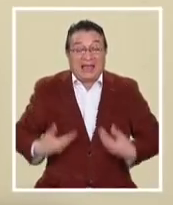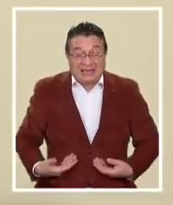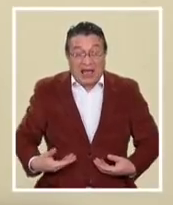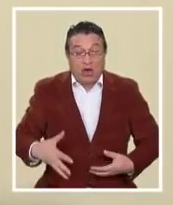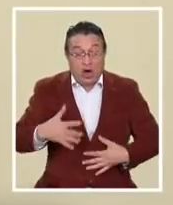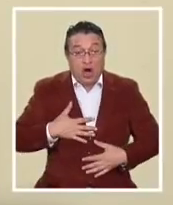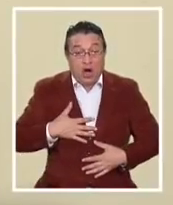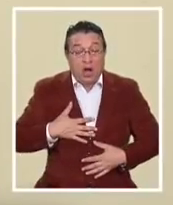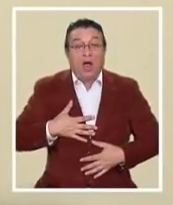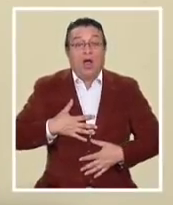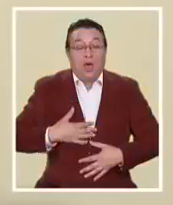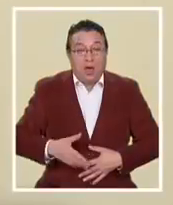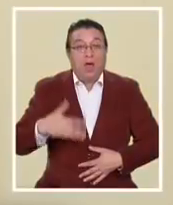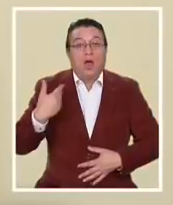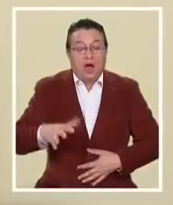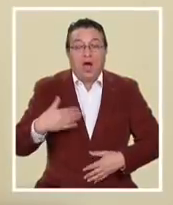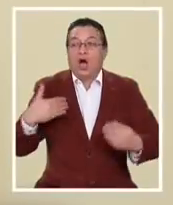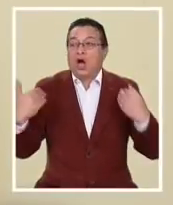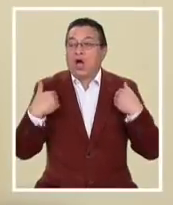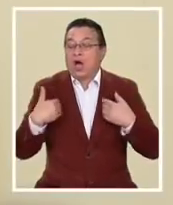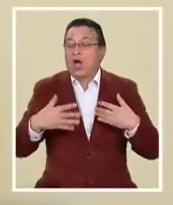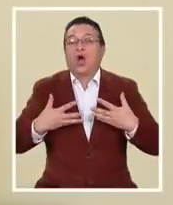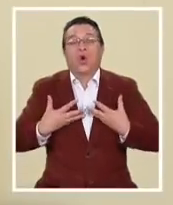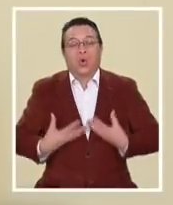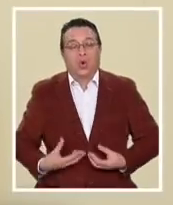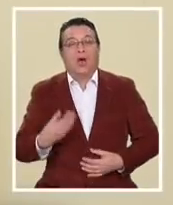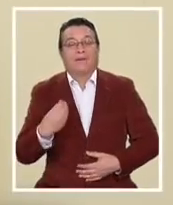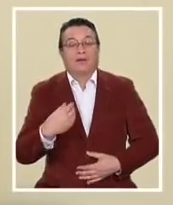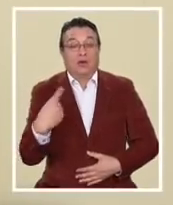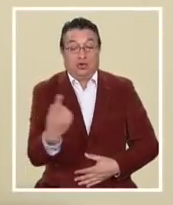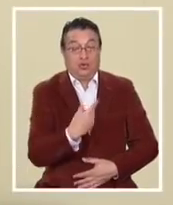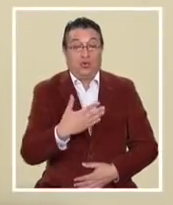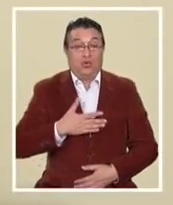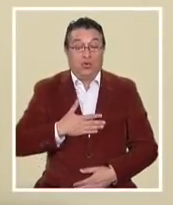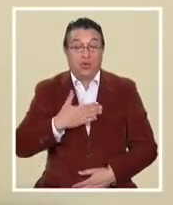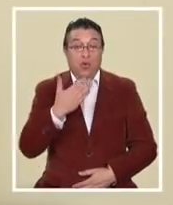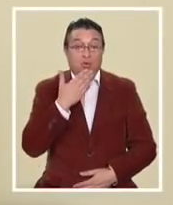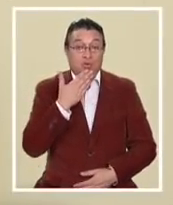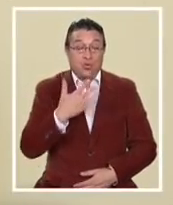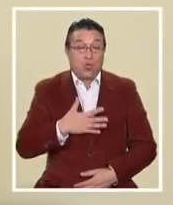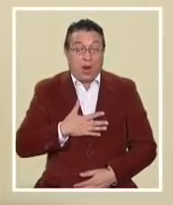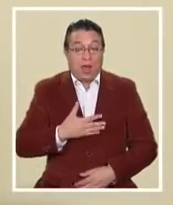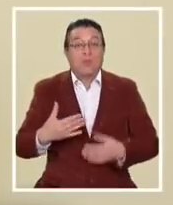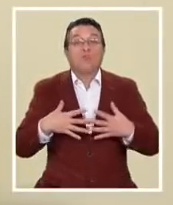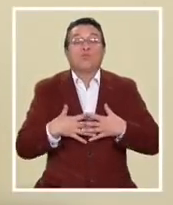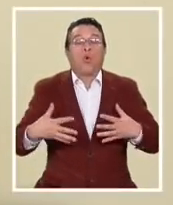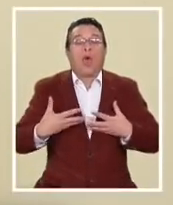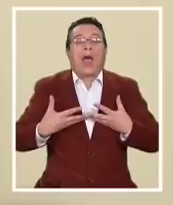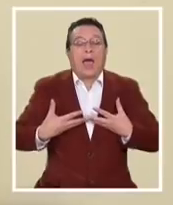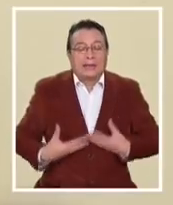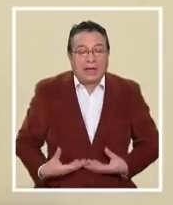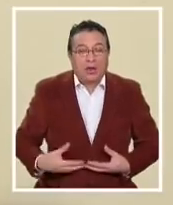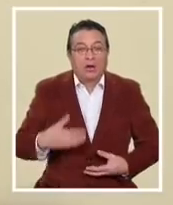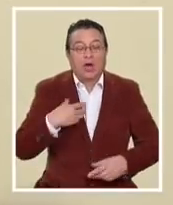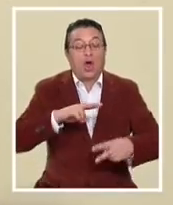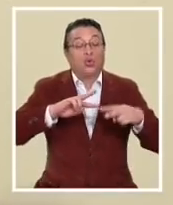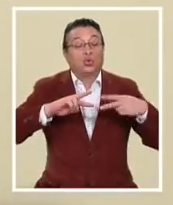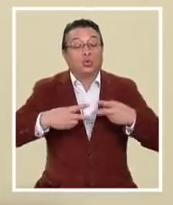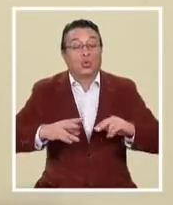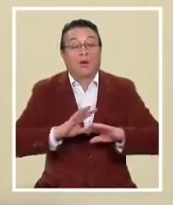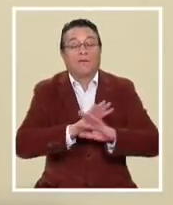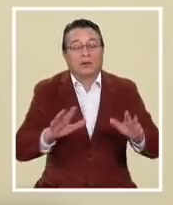alguna manera satisfechos de lo que hicieron. Yo diría que a nosotros nos pasa lo mismo. Estamos muy cansados, pero termina el turno